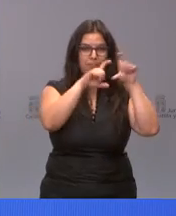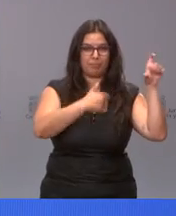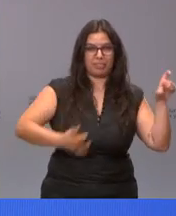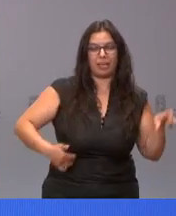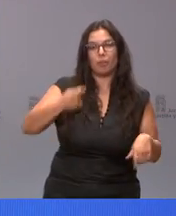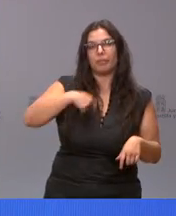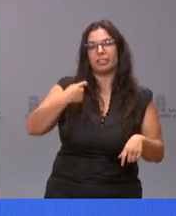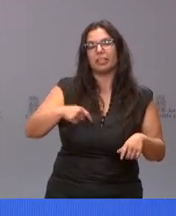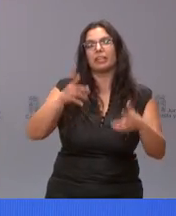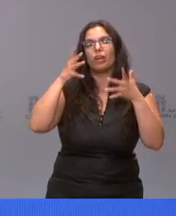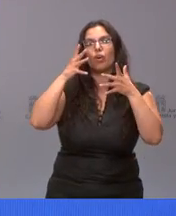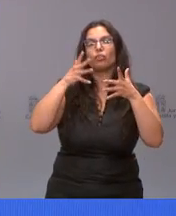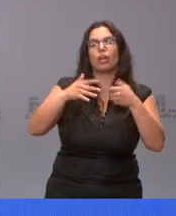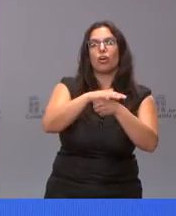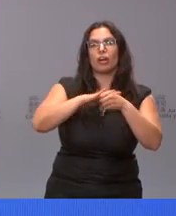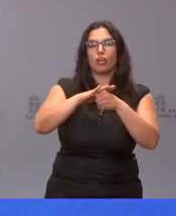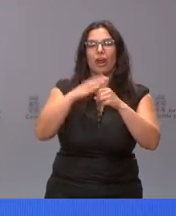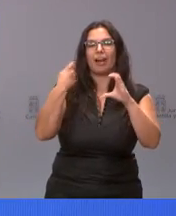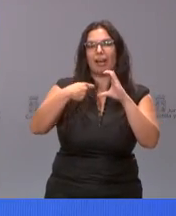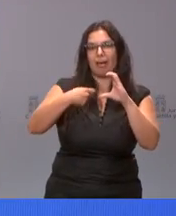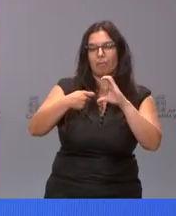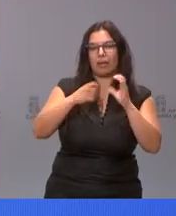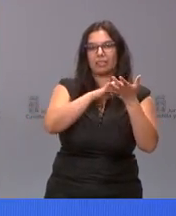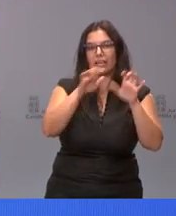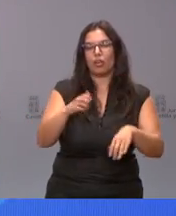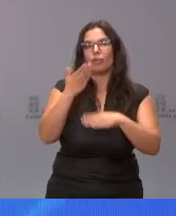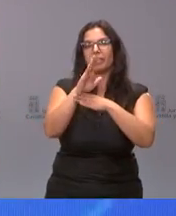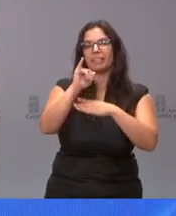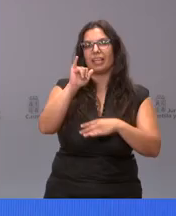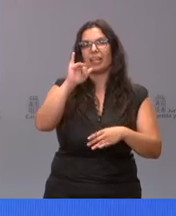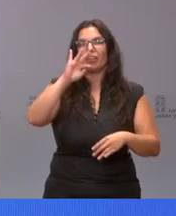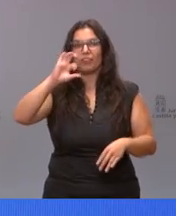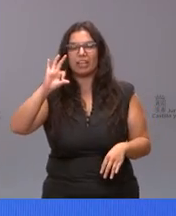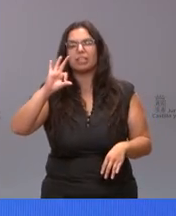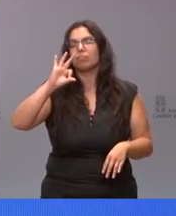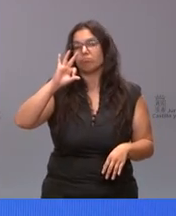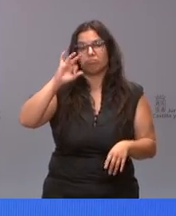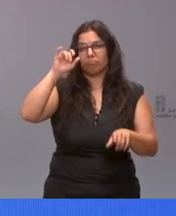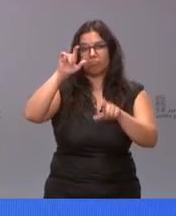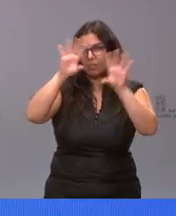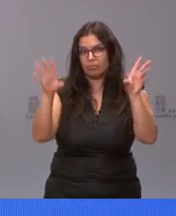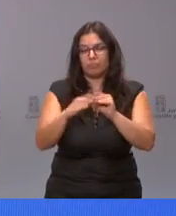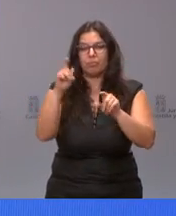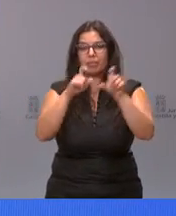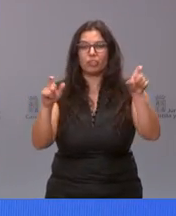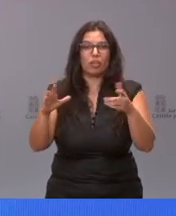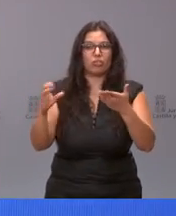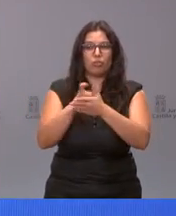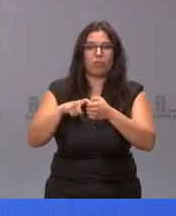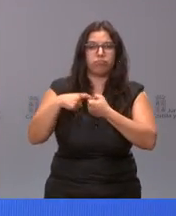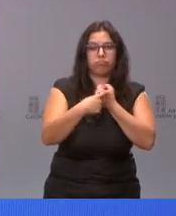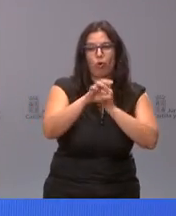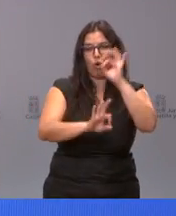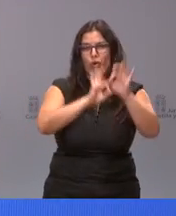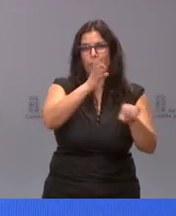Consejo Regional de Cámaras de Castilla y León, representante de ICES, en fin, todos los miembros que de un organismo